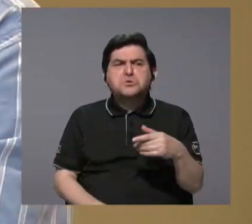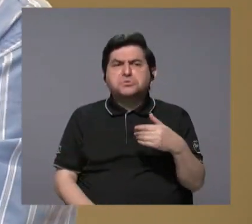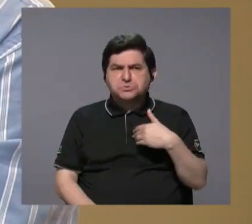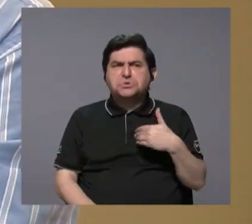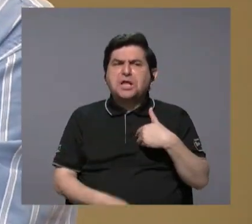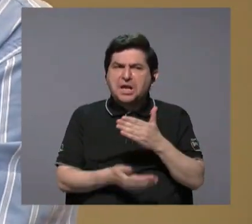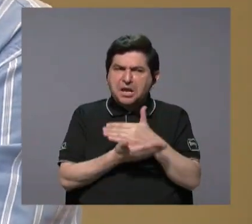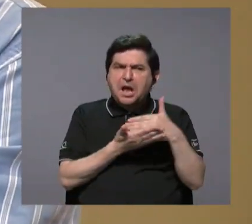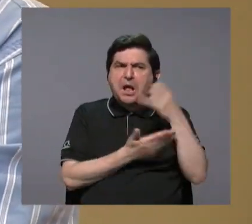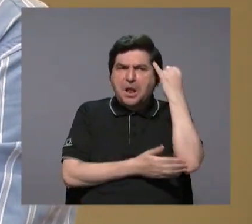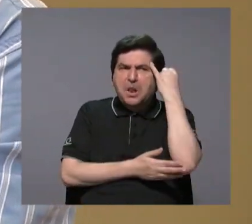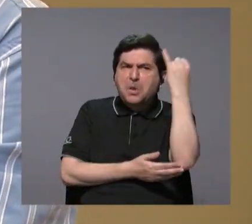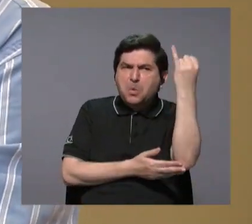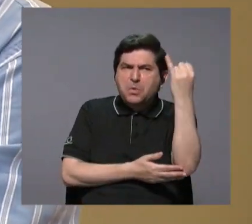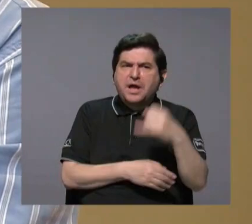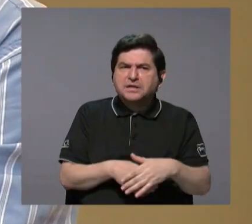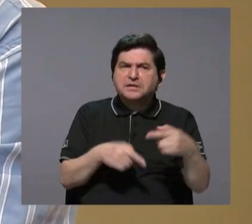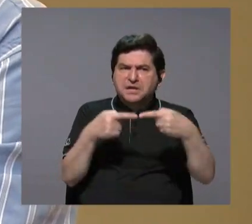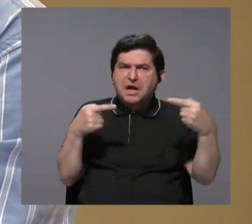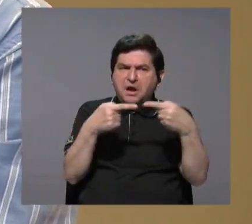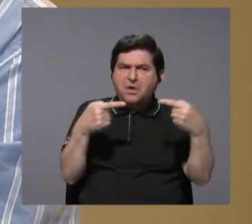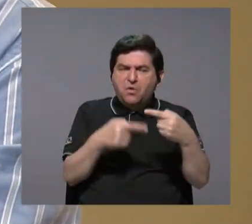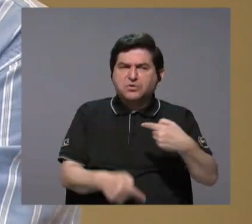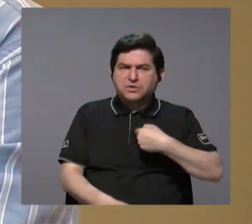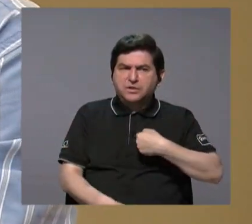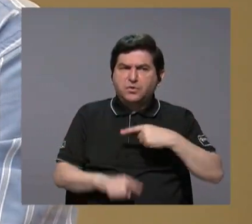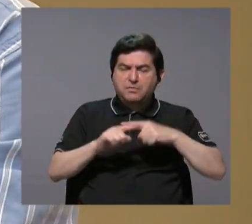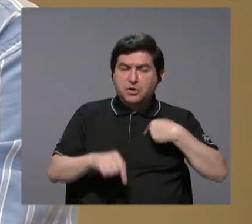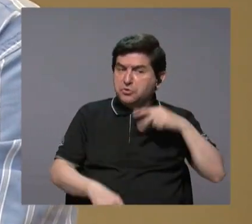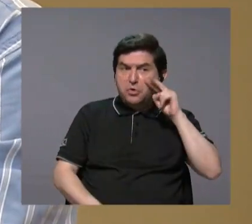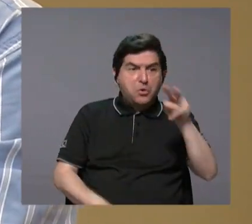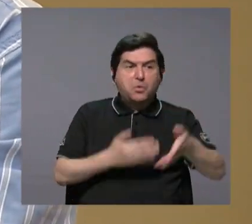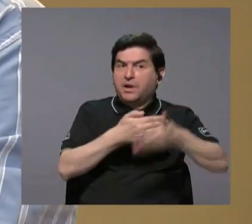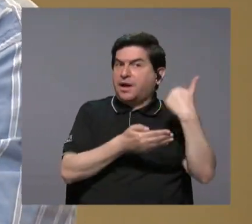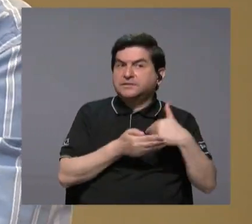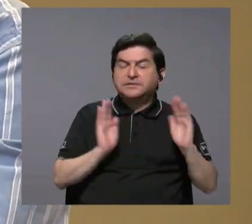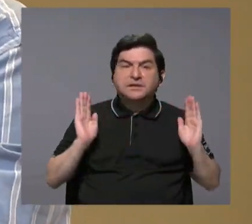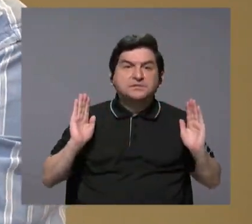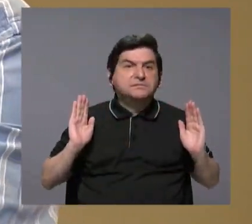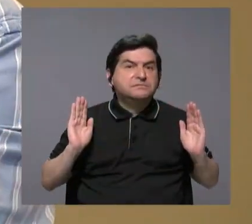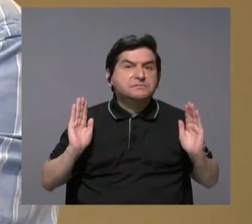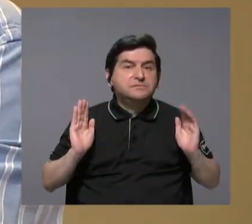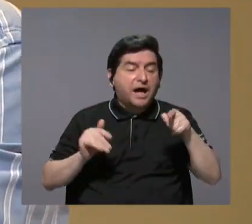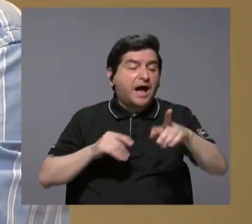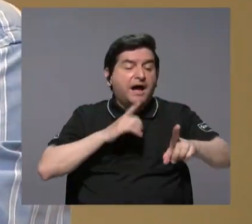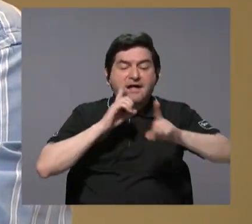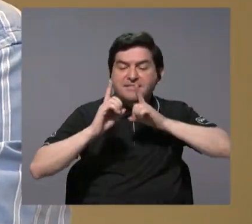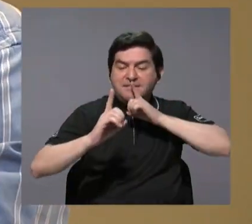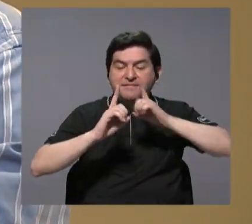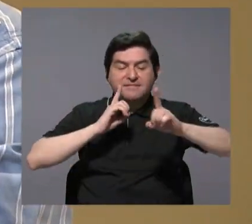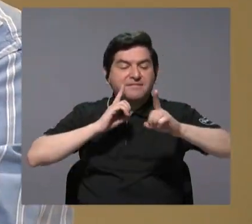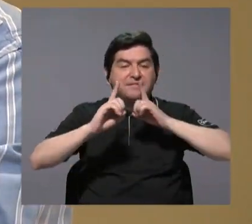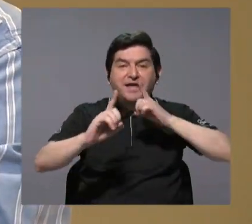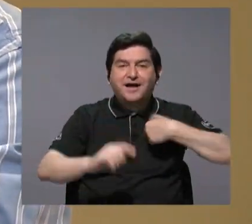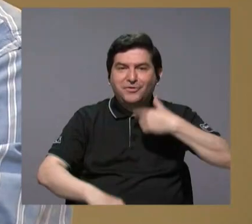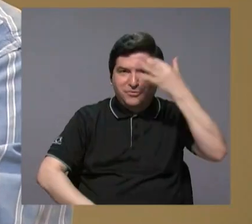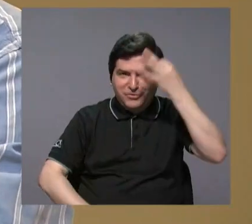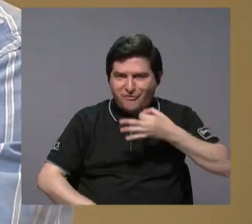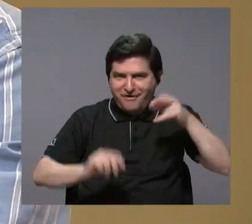tienen argumentos contrarios a lo que, pero yo no los había visto. Y es ese diálogo, para mí, el